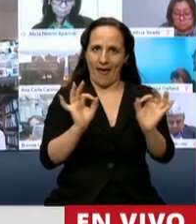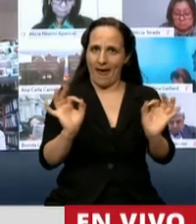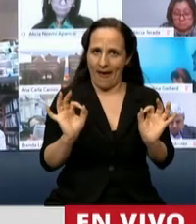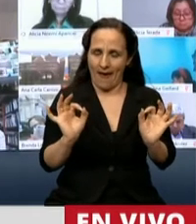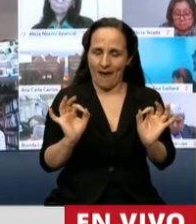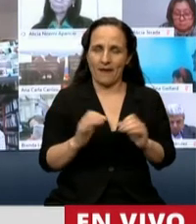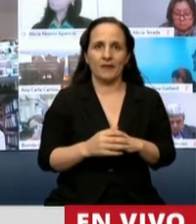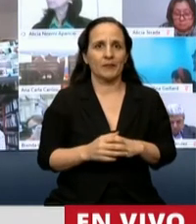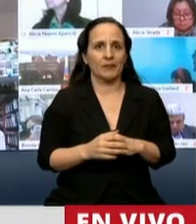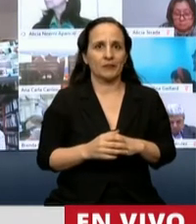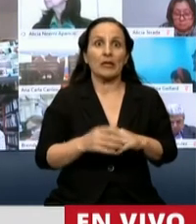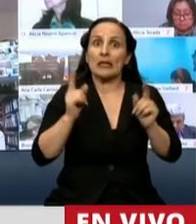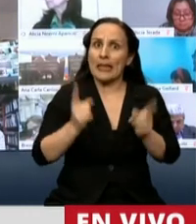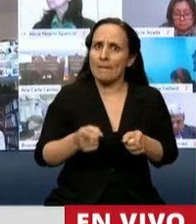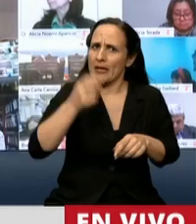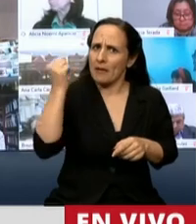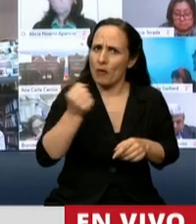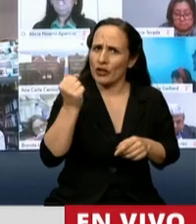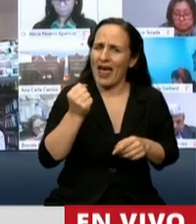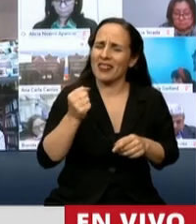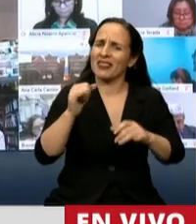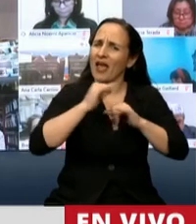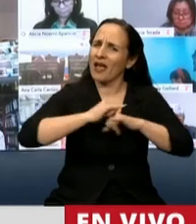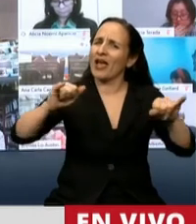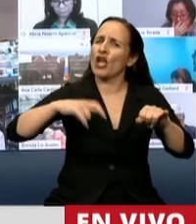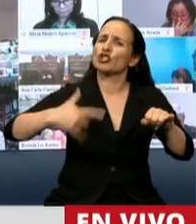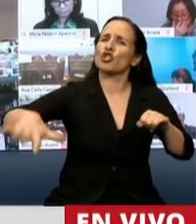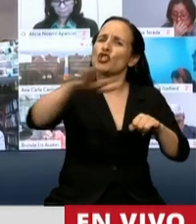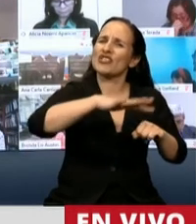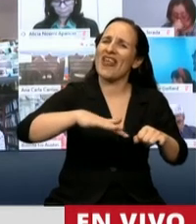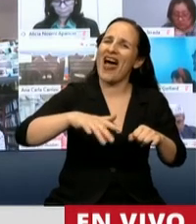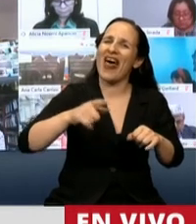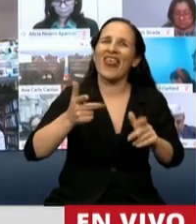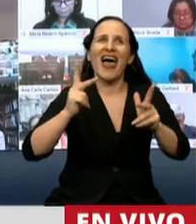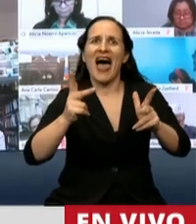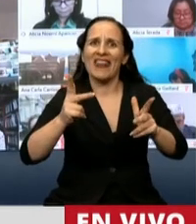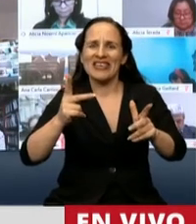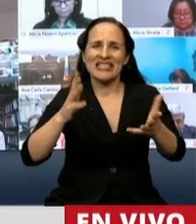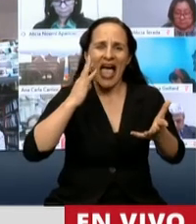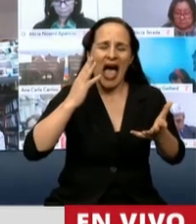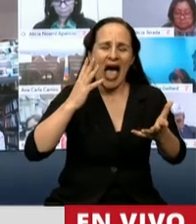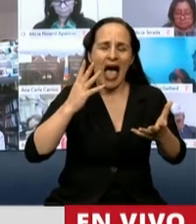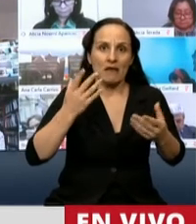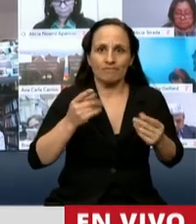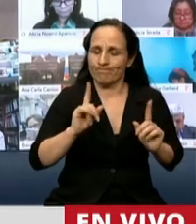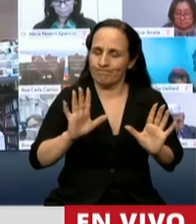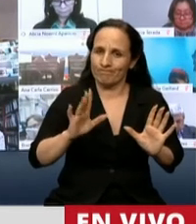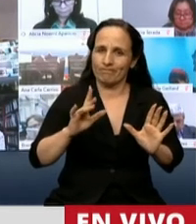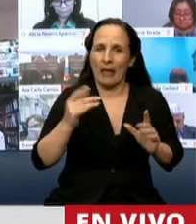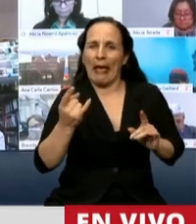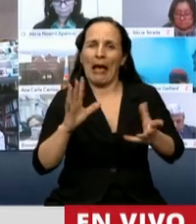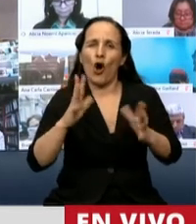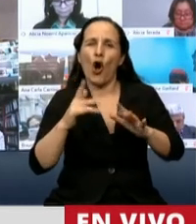importante de no generar falsas expectativas a la sociedad, a la comunidad. No están para